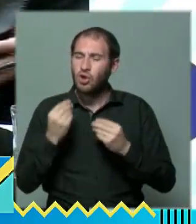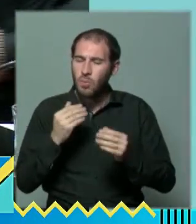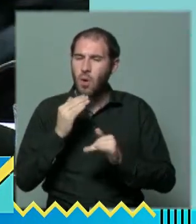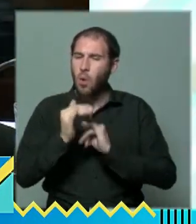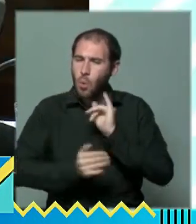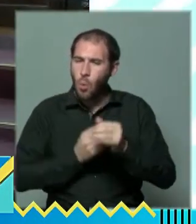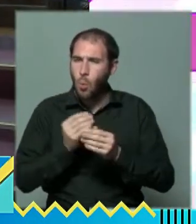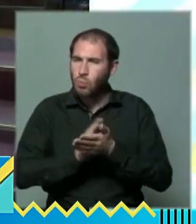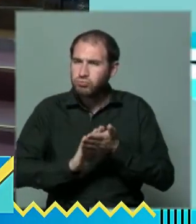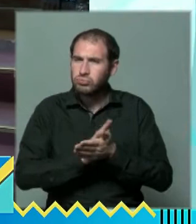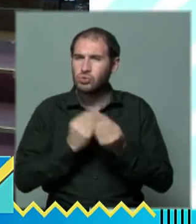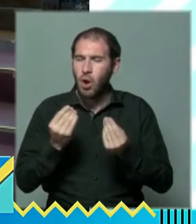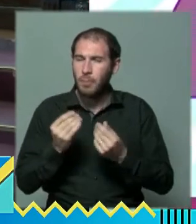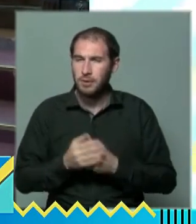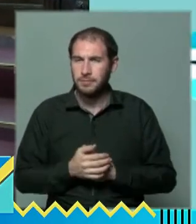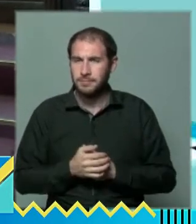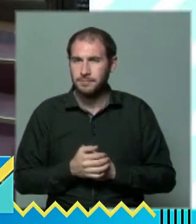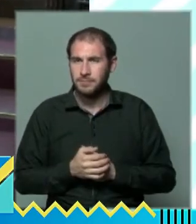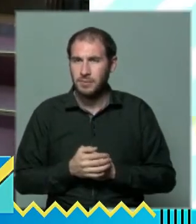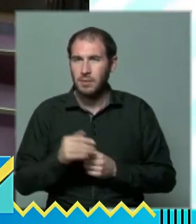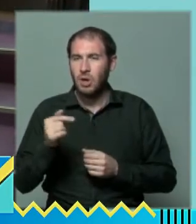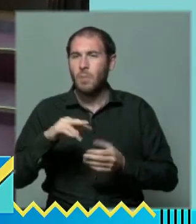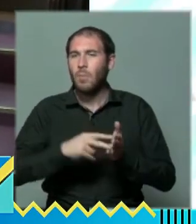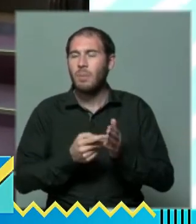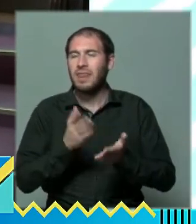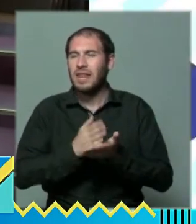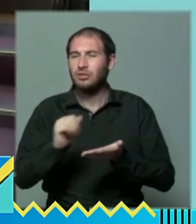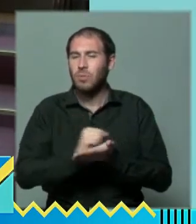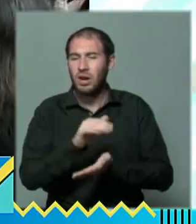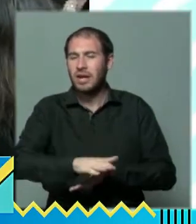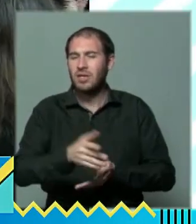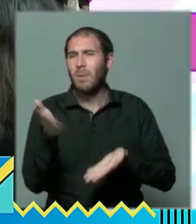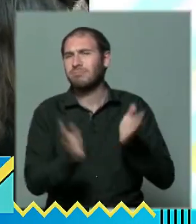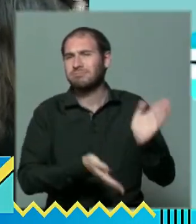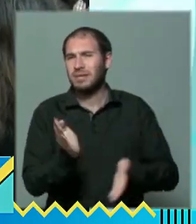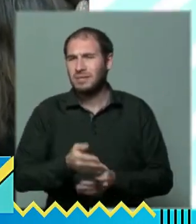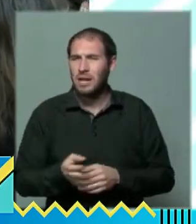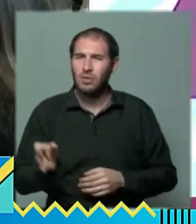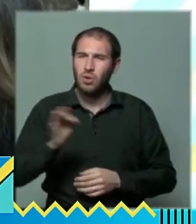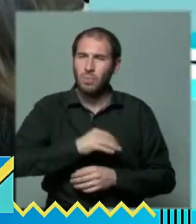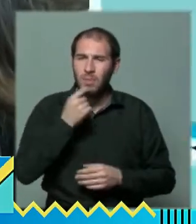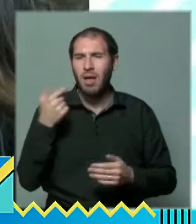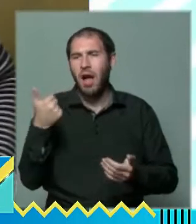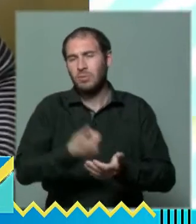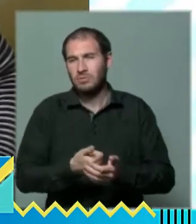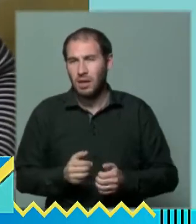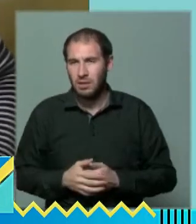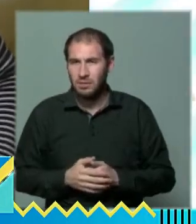aborda la situación de vulneración de derechos, un niño que es maltratado o